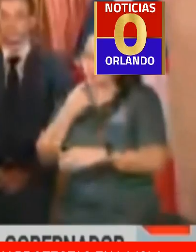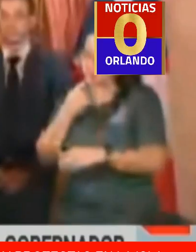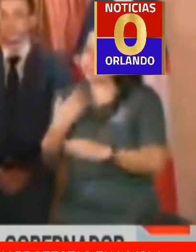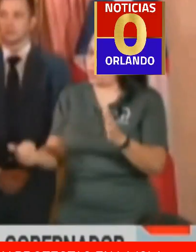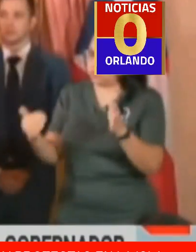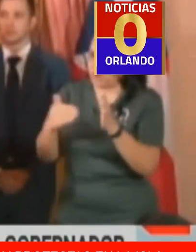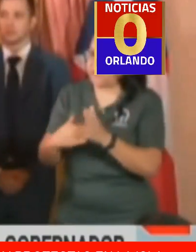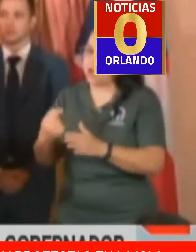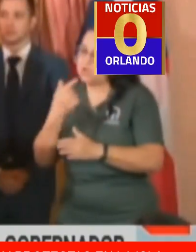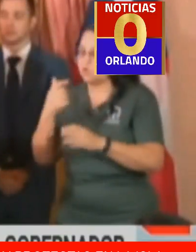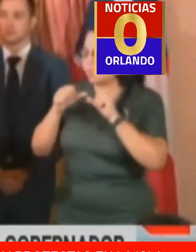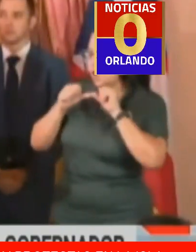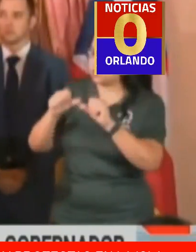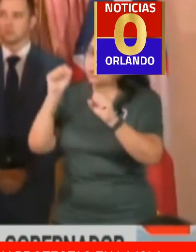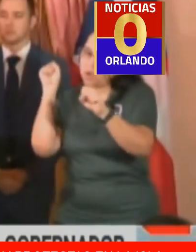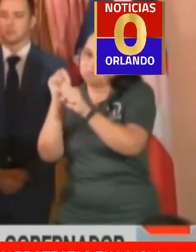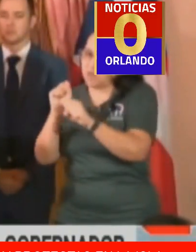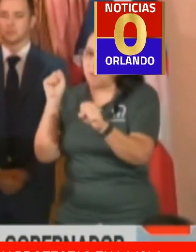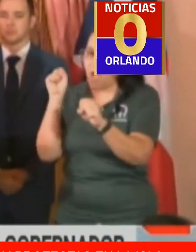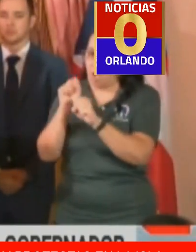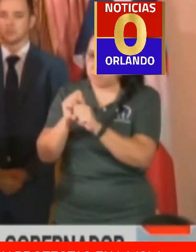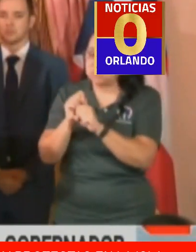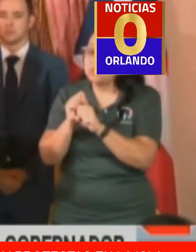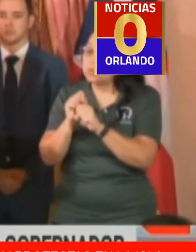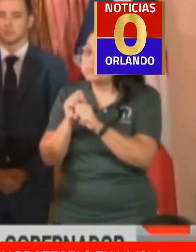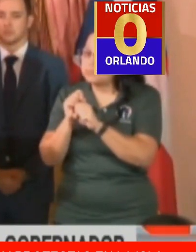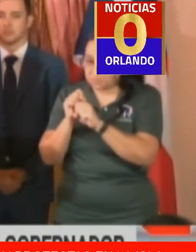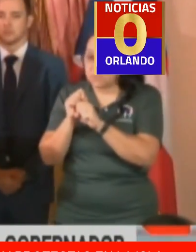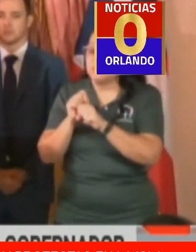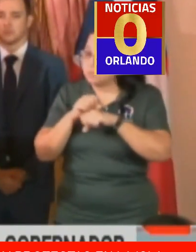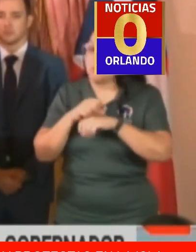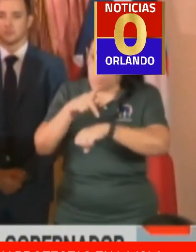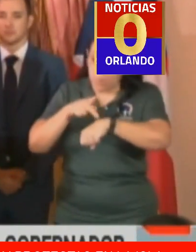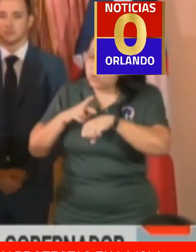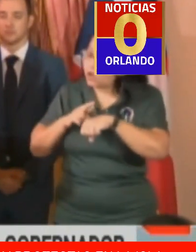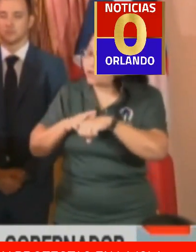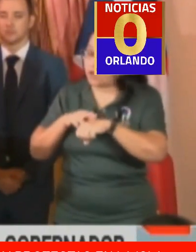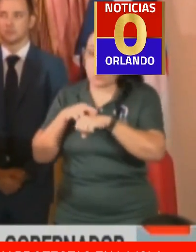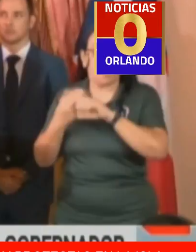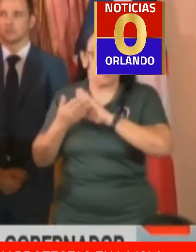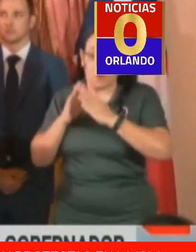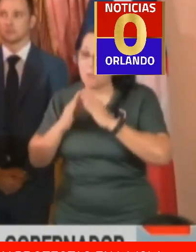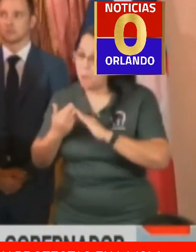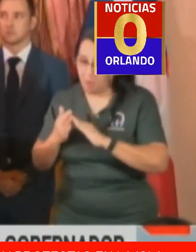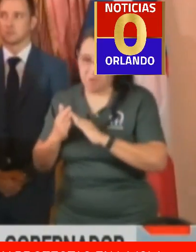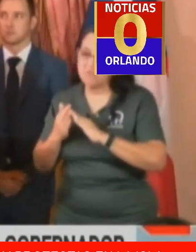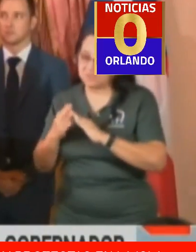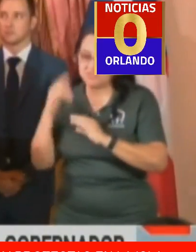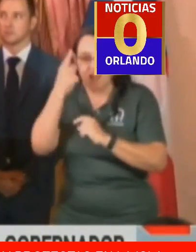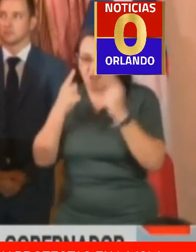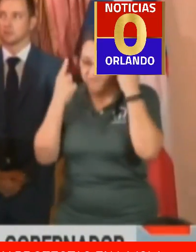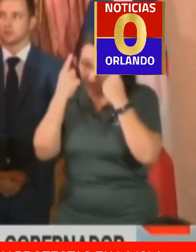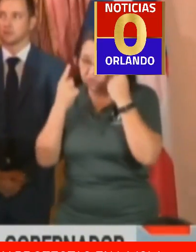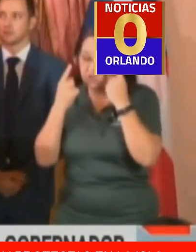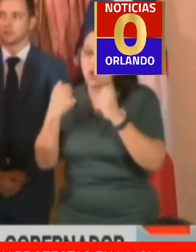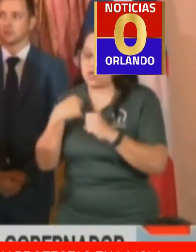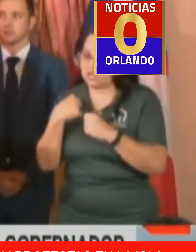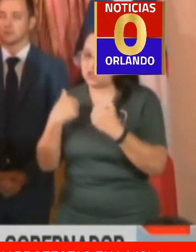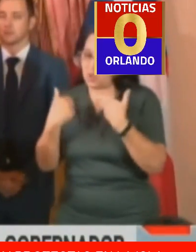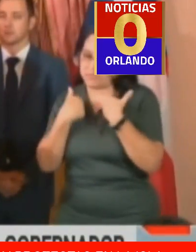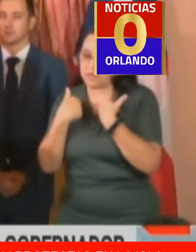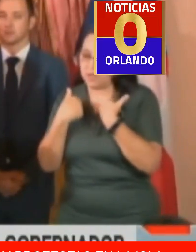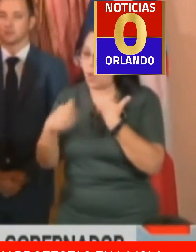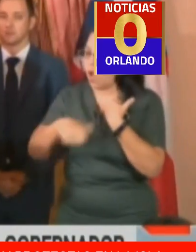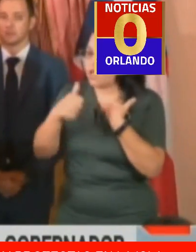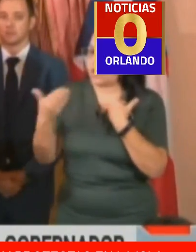reitero, yo voy a continuar trabajando por el pueblo de Puerto Rico. Esa es la reflexión que he tenido. Esto, hay otras cosas